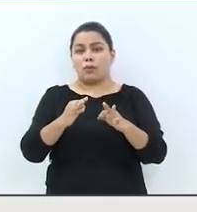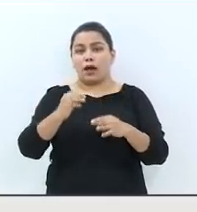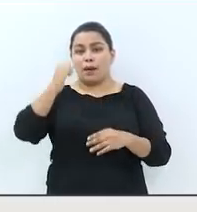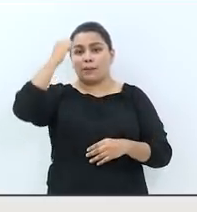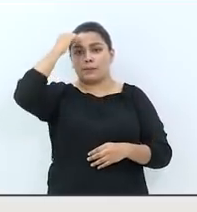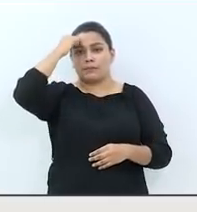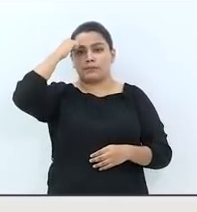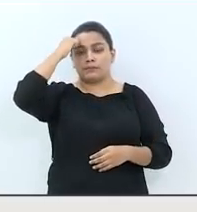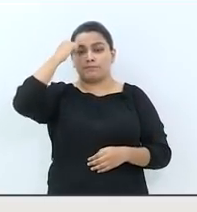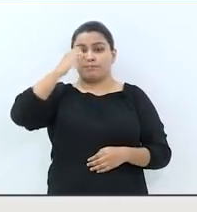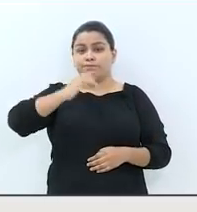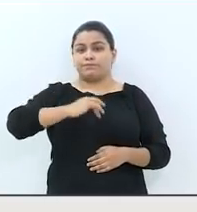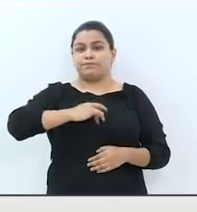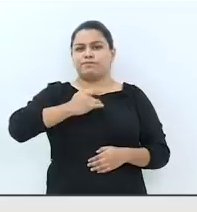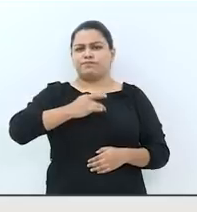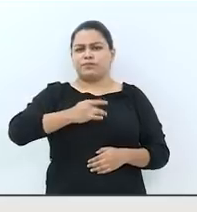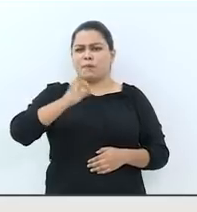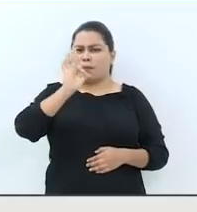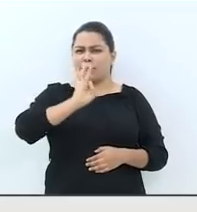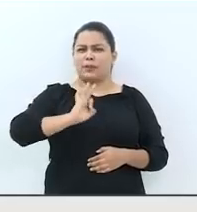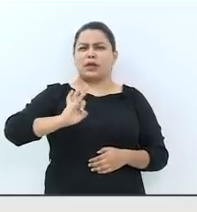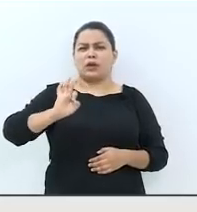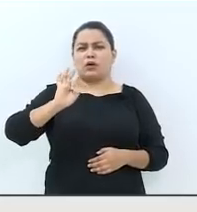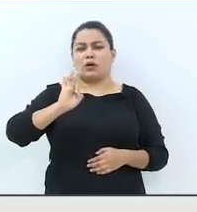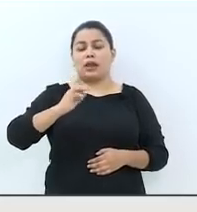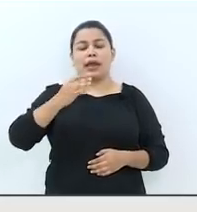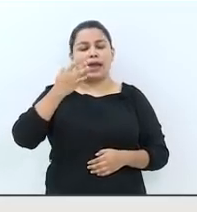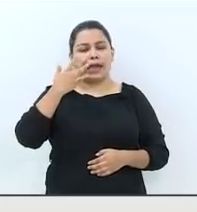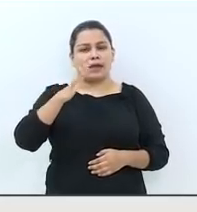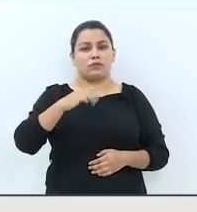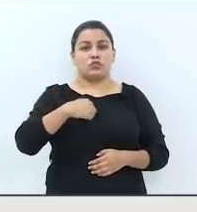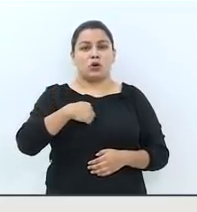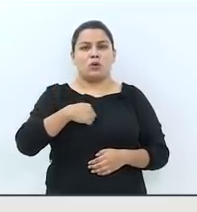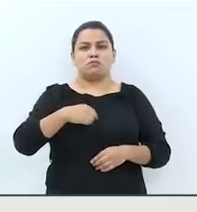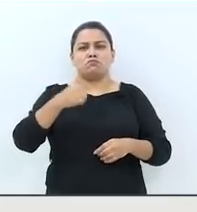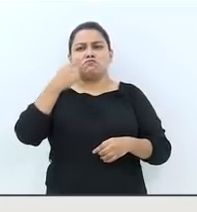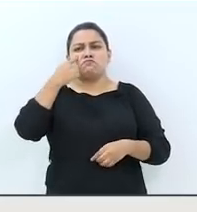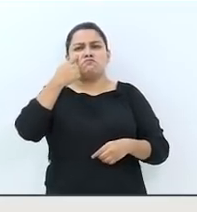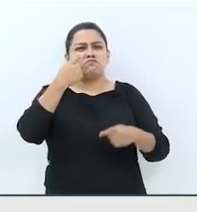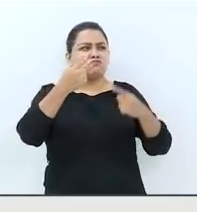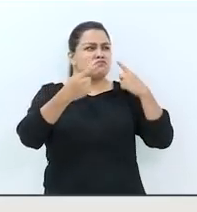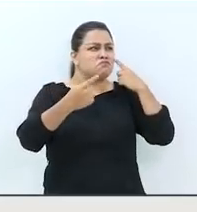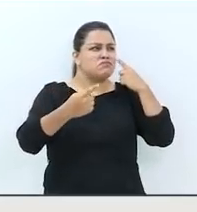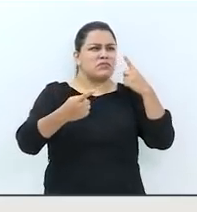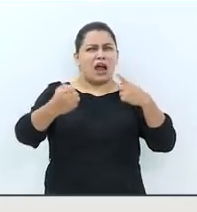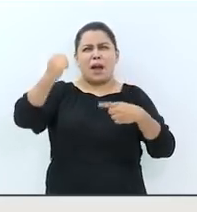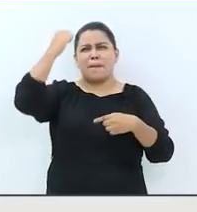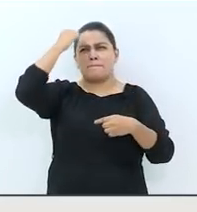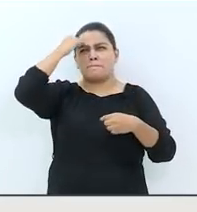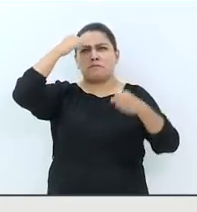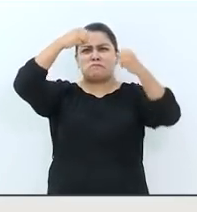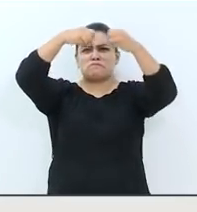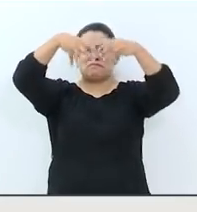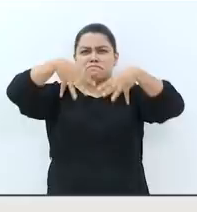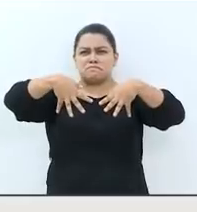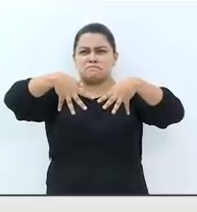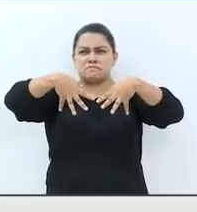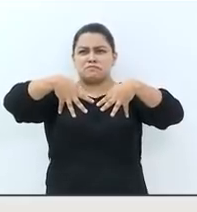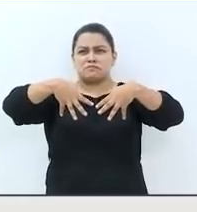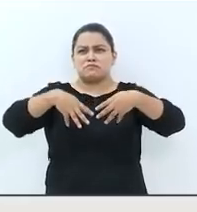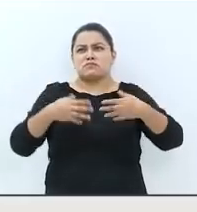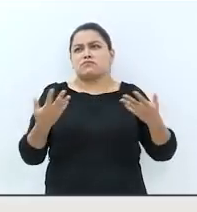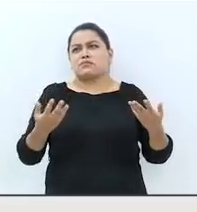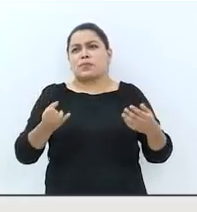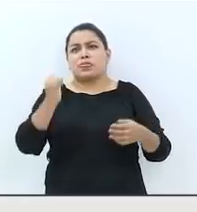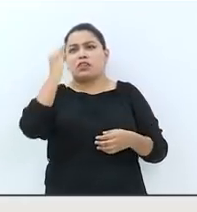sensorial, les va mejor? Un ejemplo, yo soy bien visual, yo aprendo mucho con esquemas, con